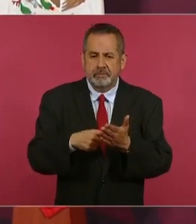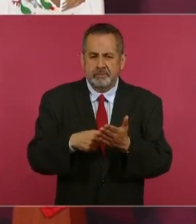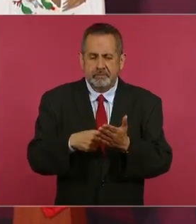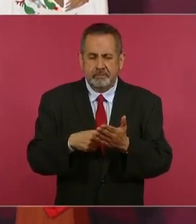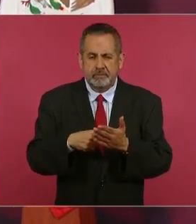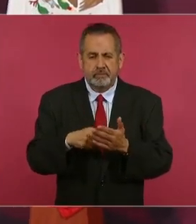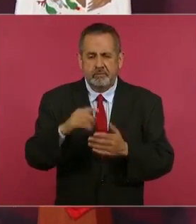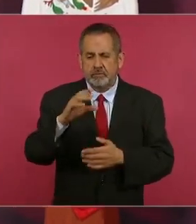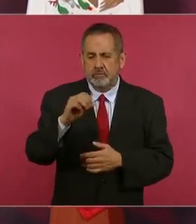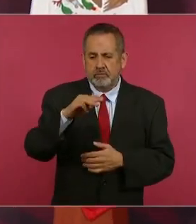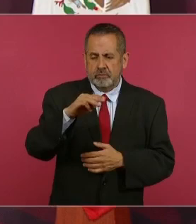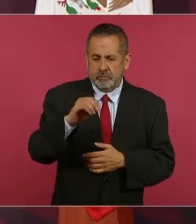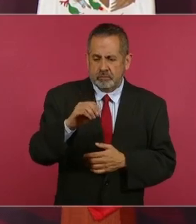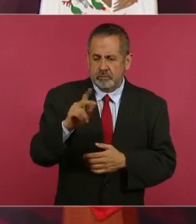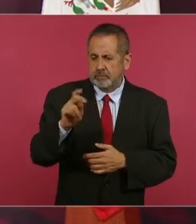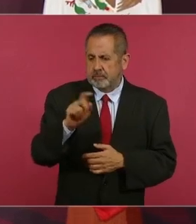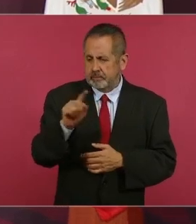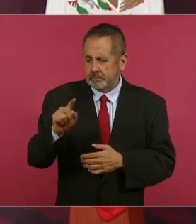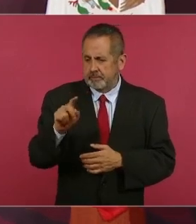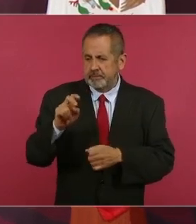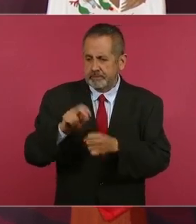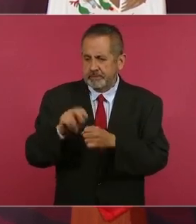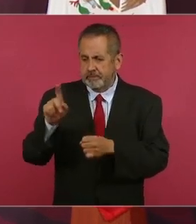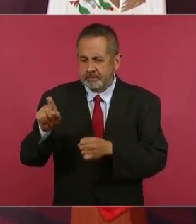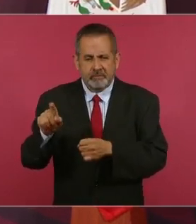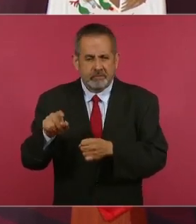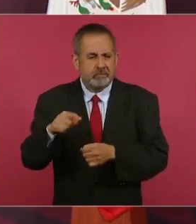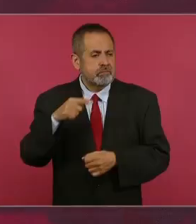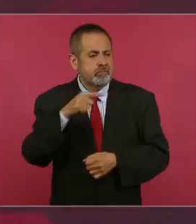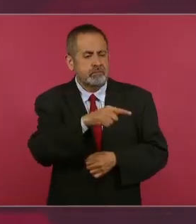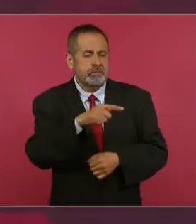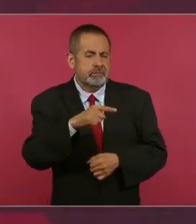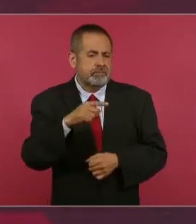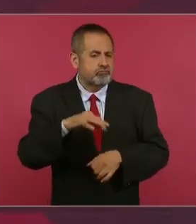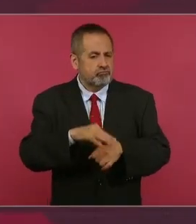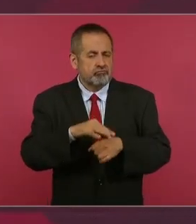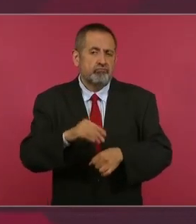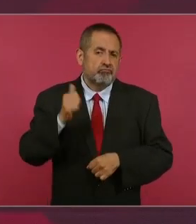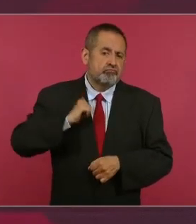agua. Es su experiencia cuando fue candidato